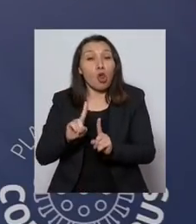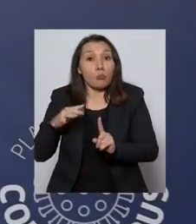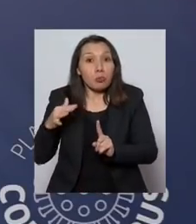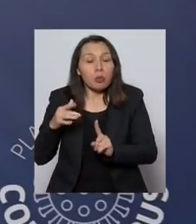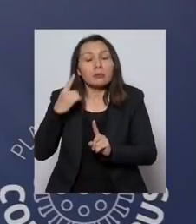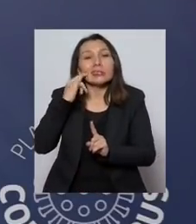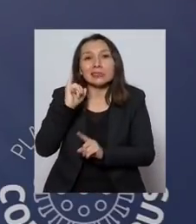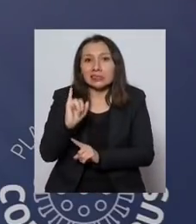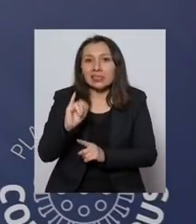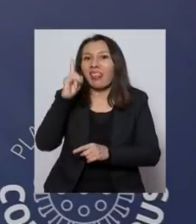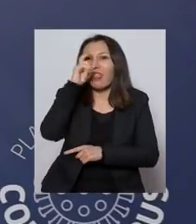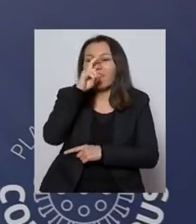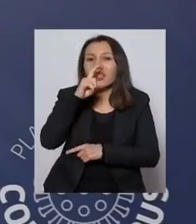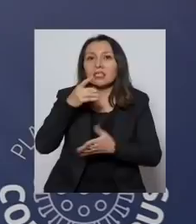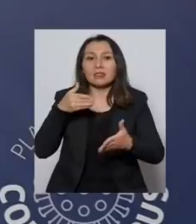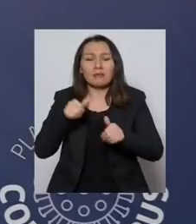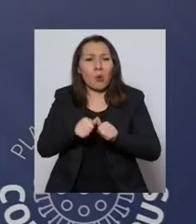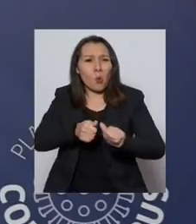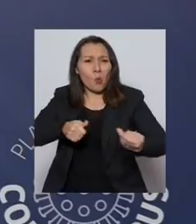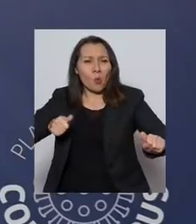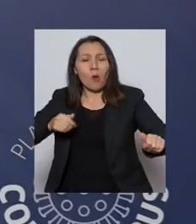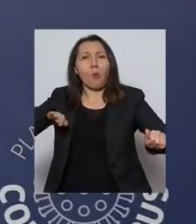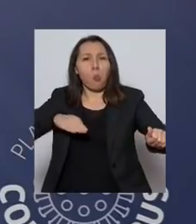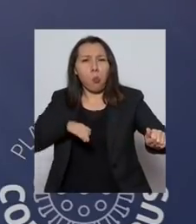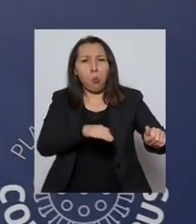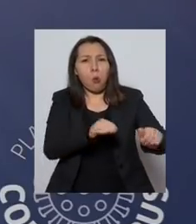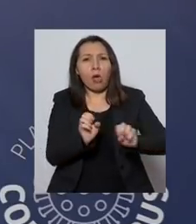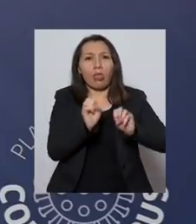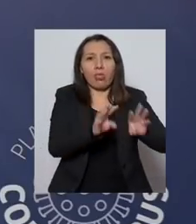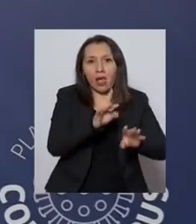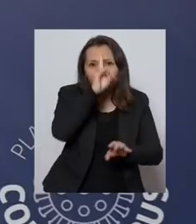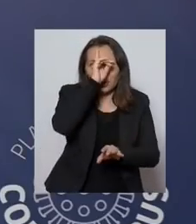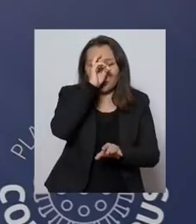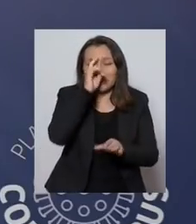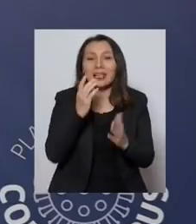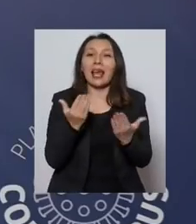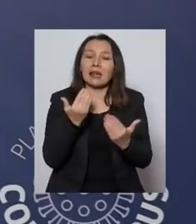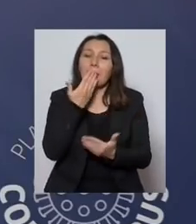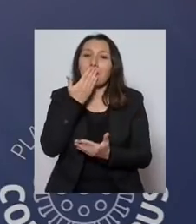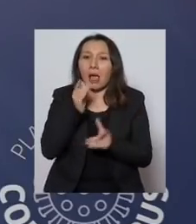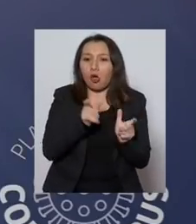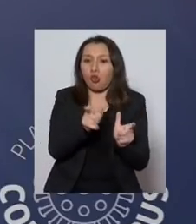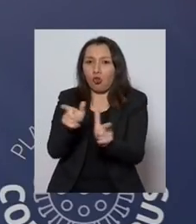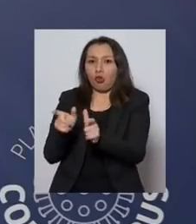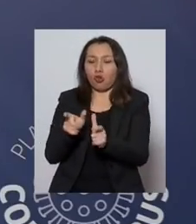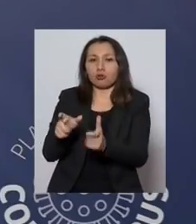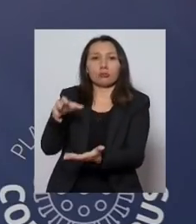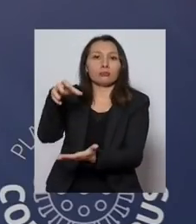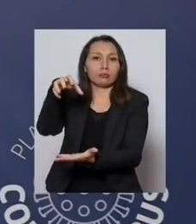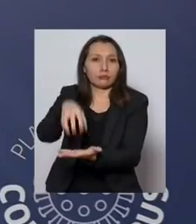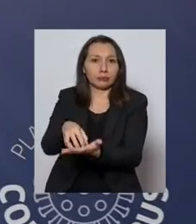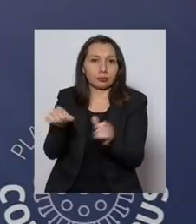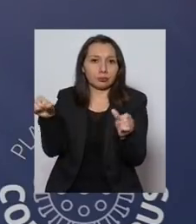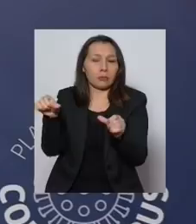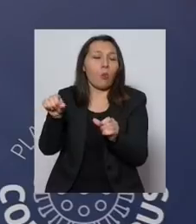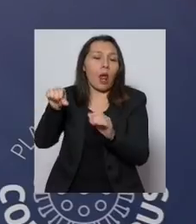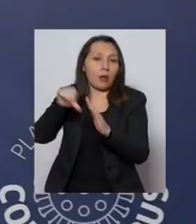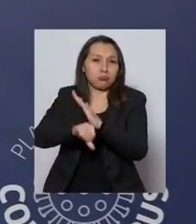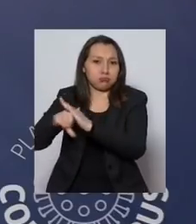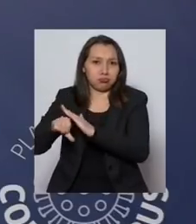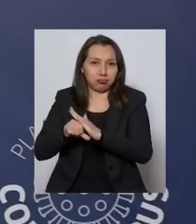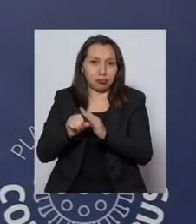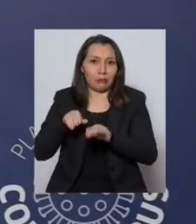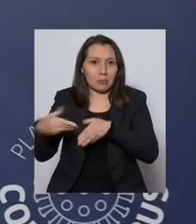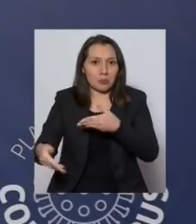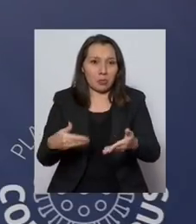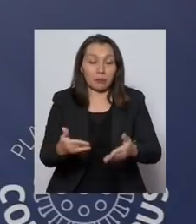sí tenemos una situación de distancia que hace necesario el poder controlar rápidamente el contagio.